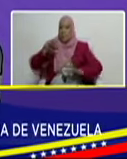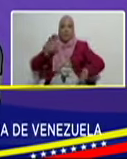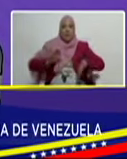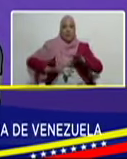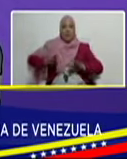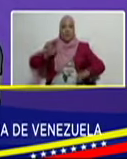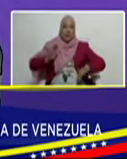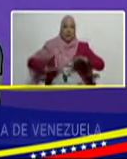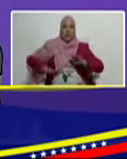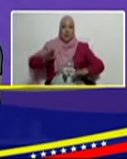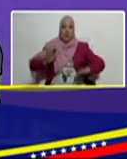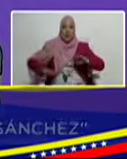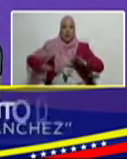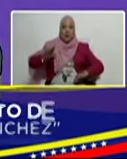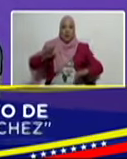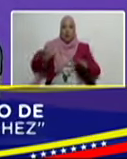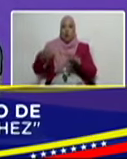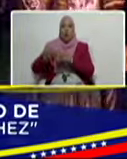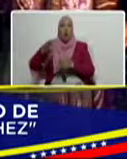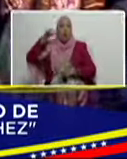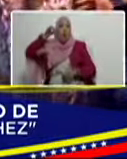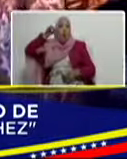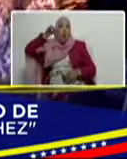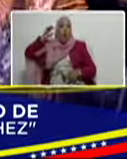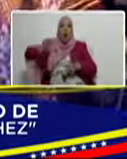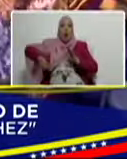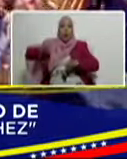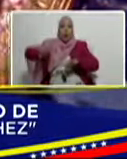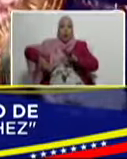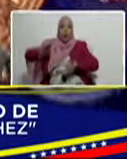tambor, Herencia Mujer Tambor,